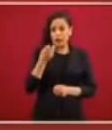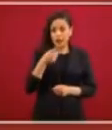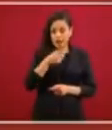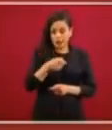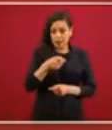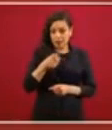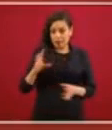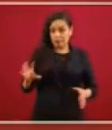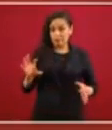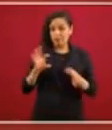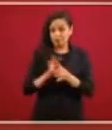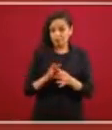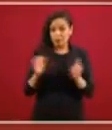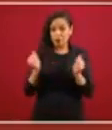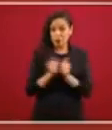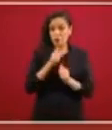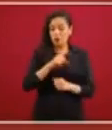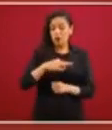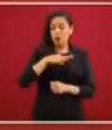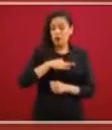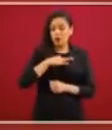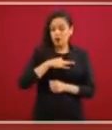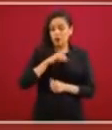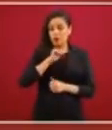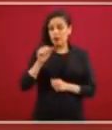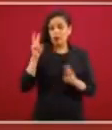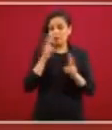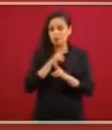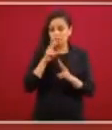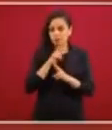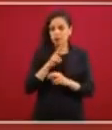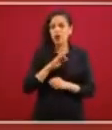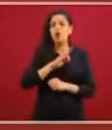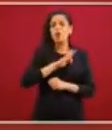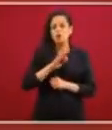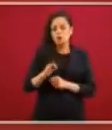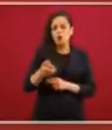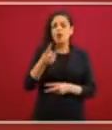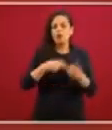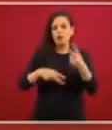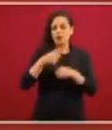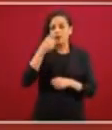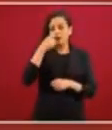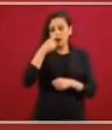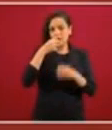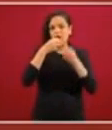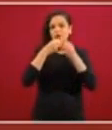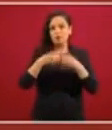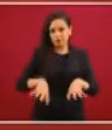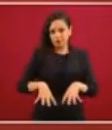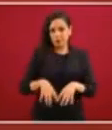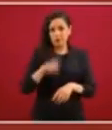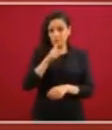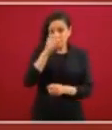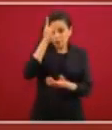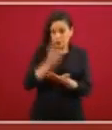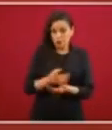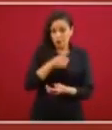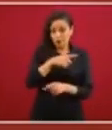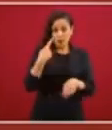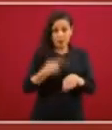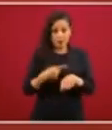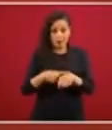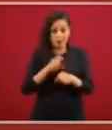respiratorias infecciosas y no infecciosas pueden llevar a pérdida del olfato, pero es un signo más. Entonces, si una